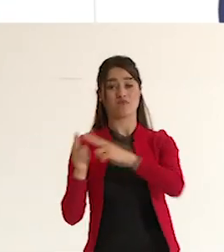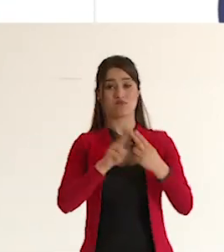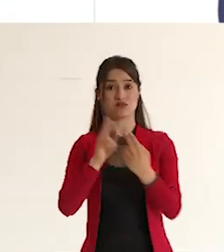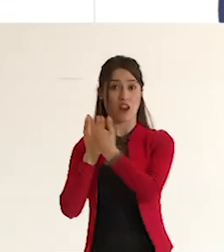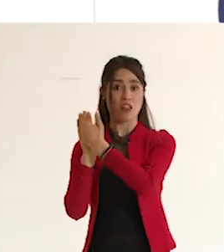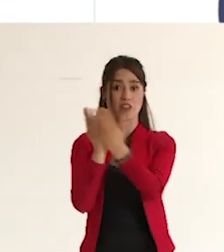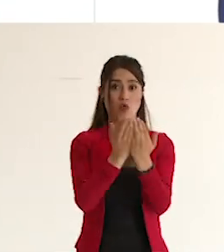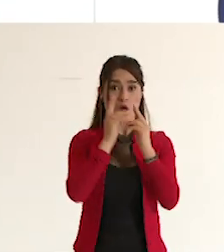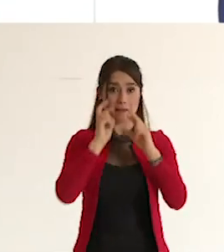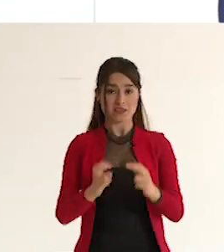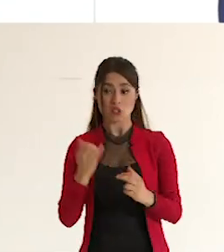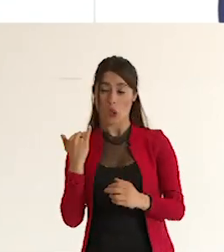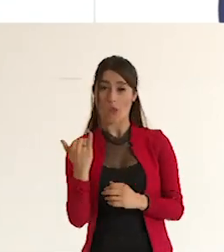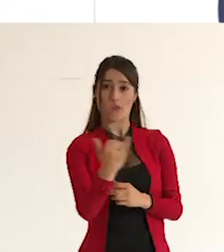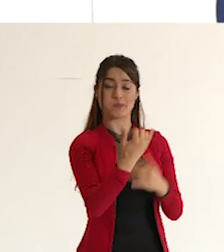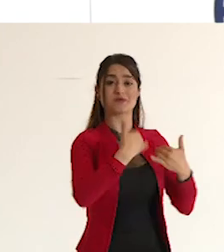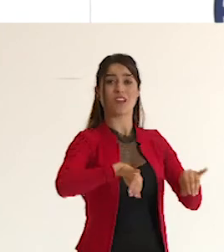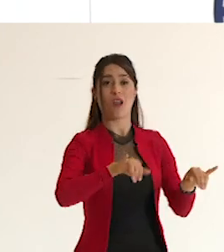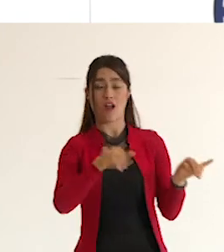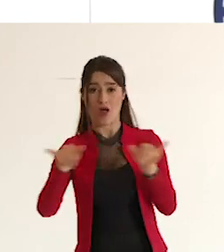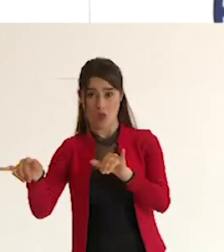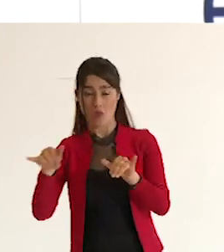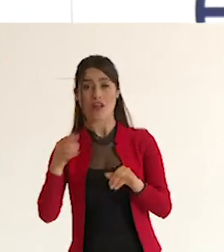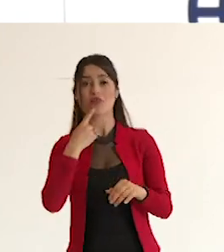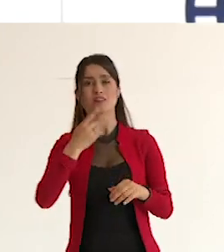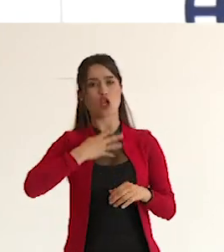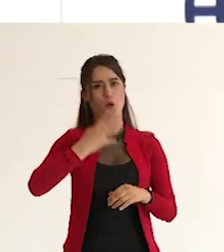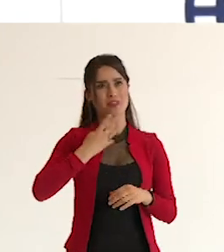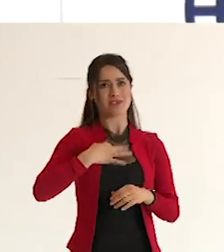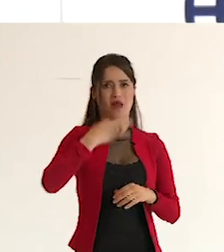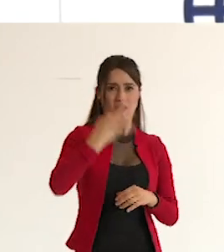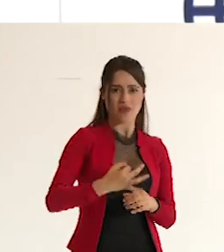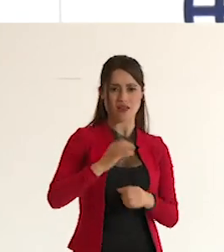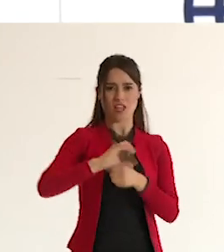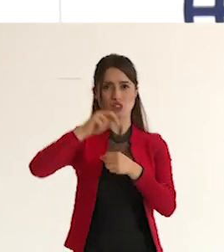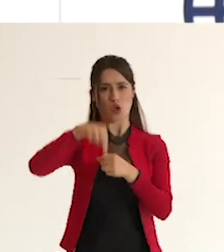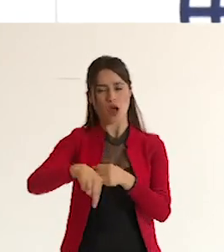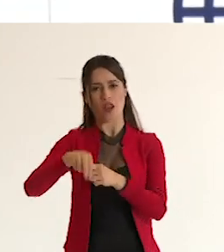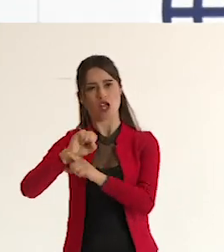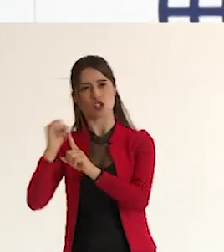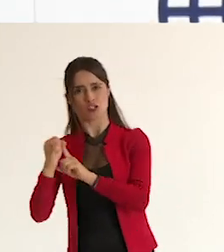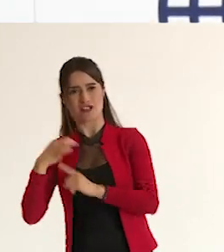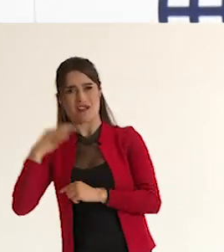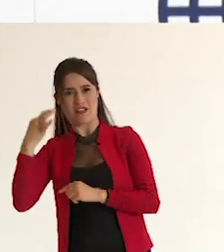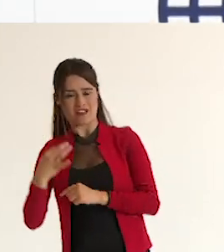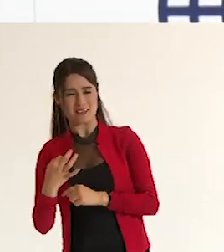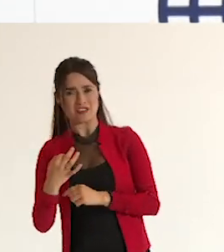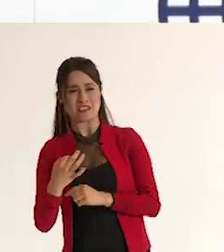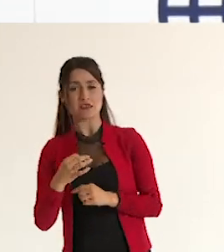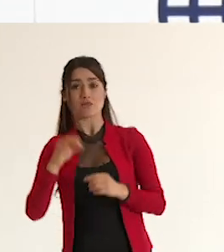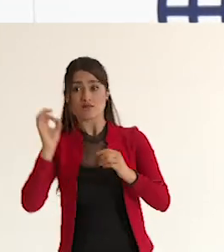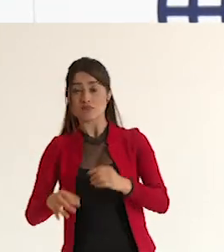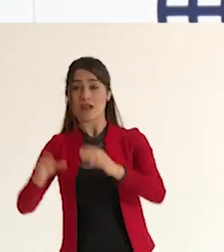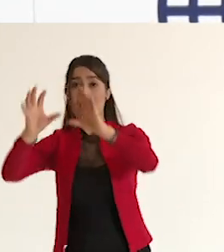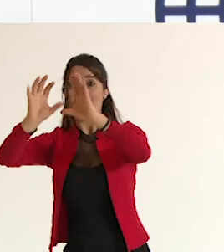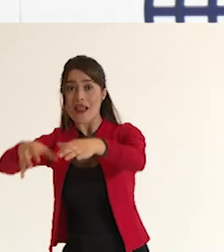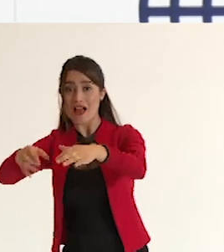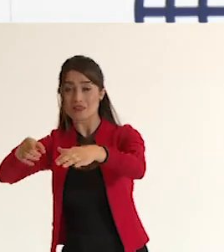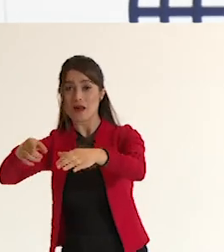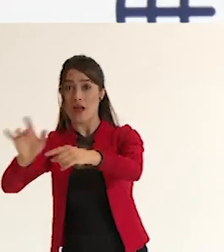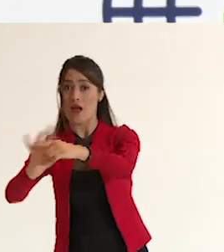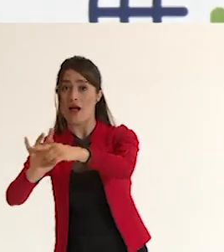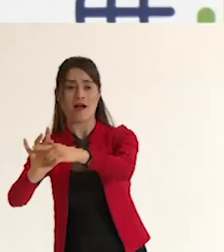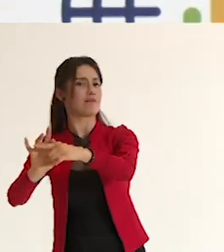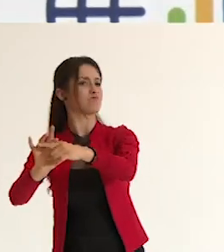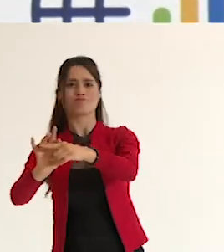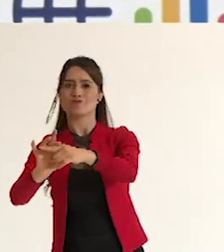competencias éticas y ciudadanas sociales que no vamos a poder desarrollar en el contexto del aula de clases si no salimos del aula